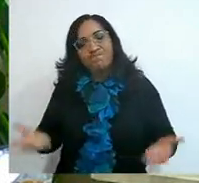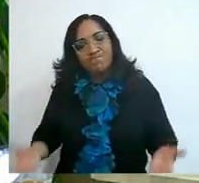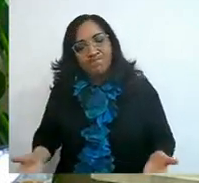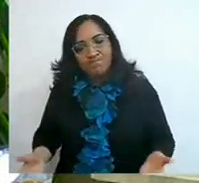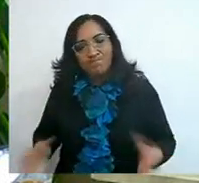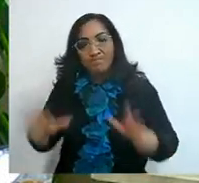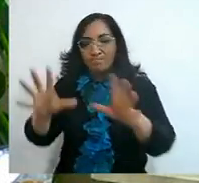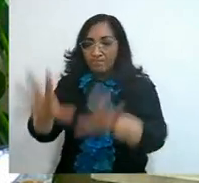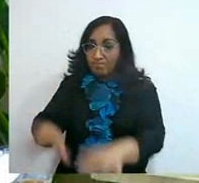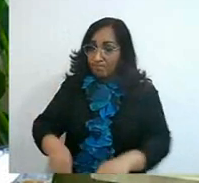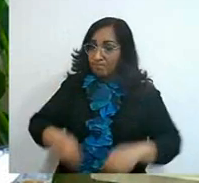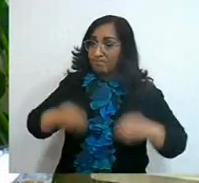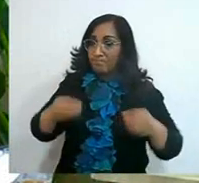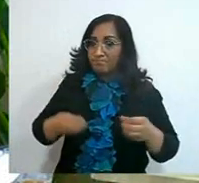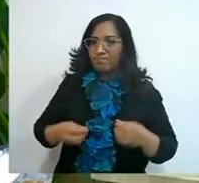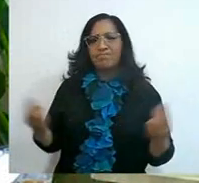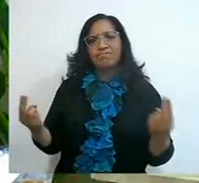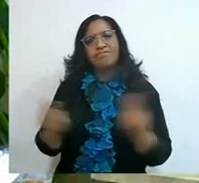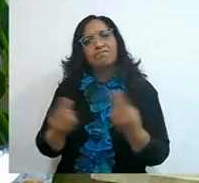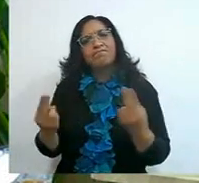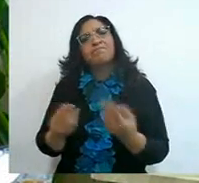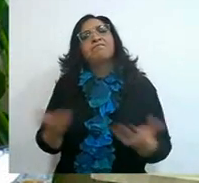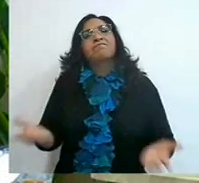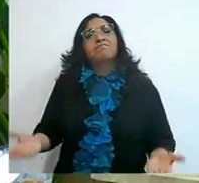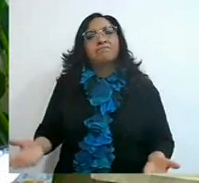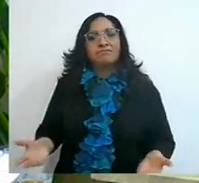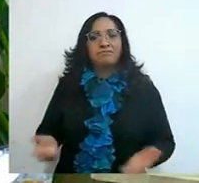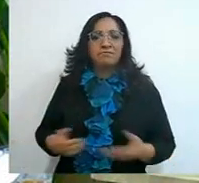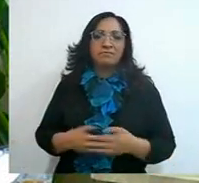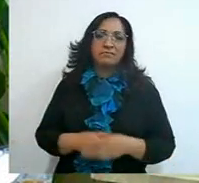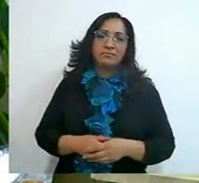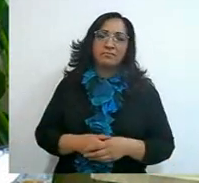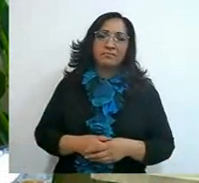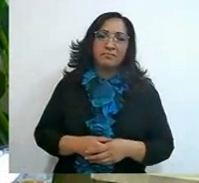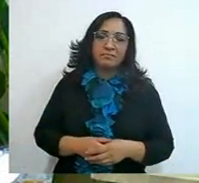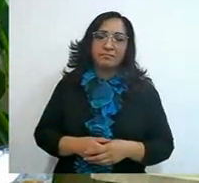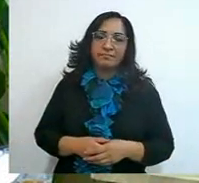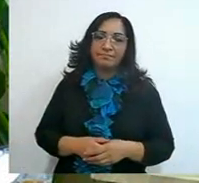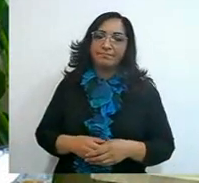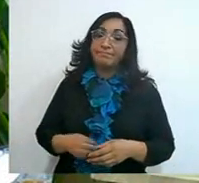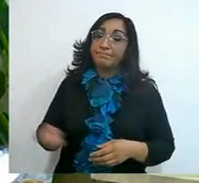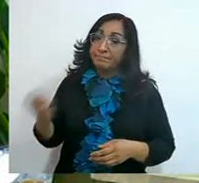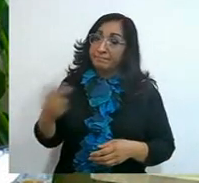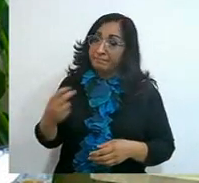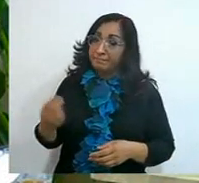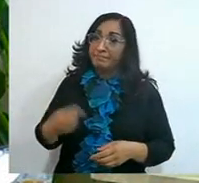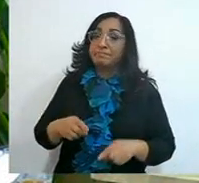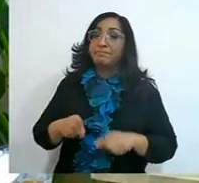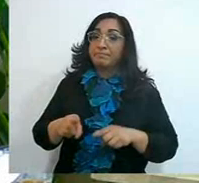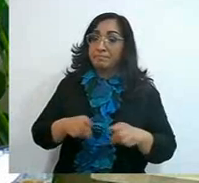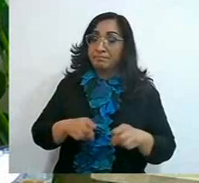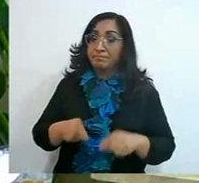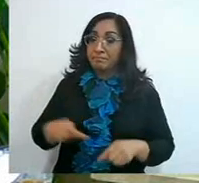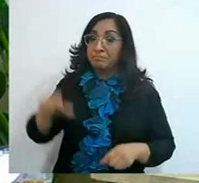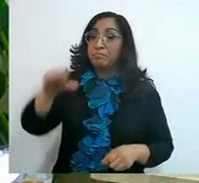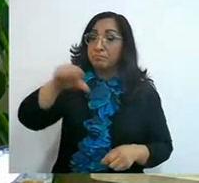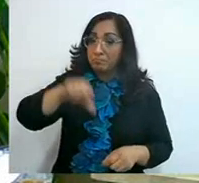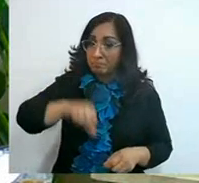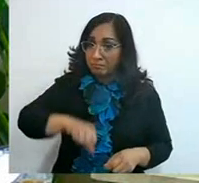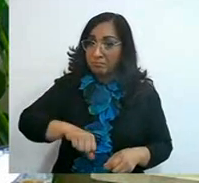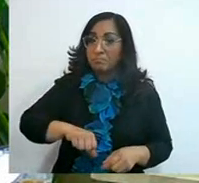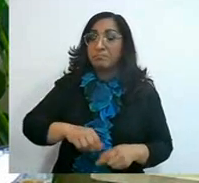ahí agarramos a ver cómo, qué había. Eso, hermanos, hoy